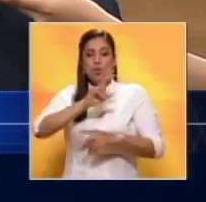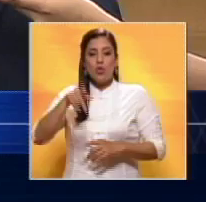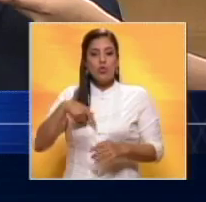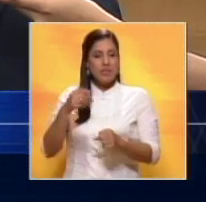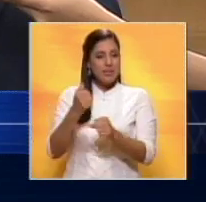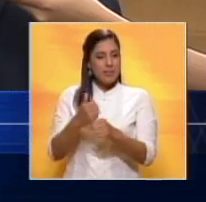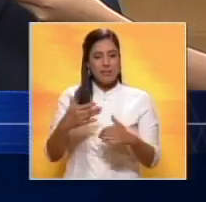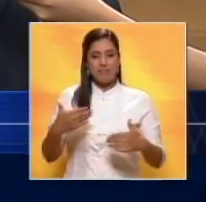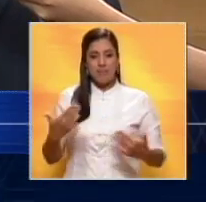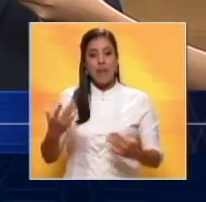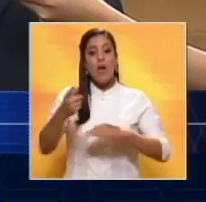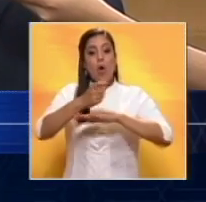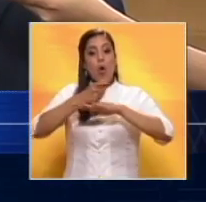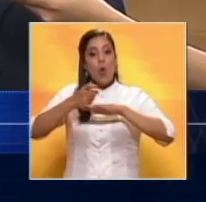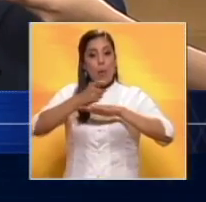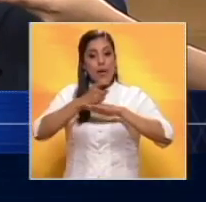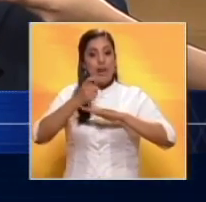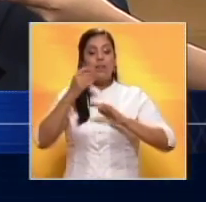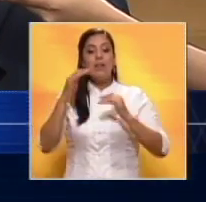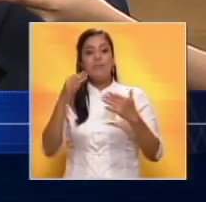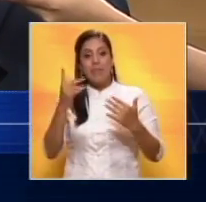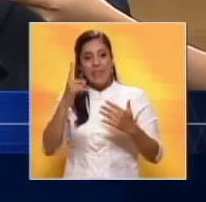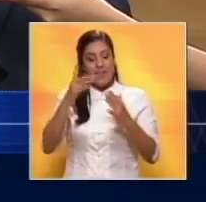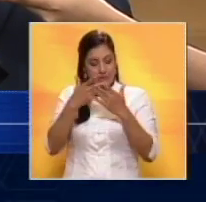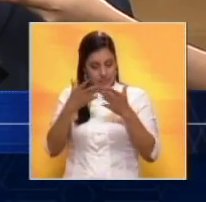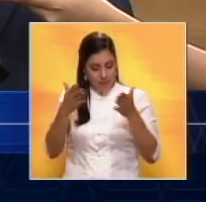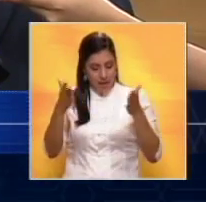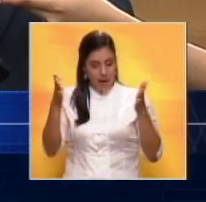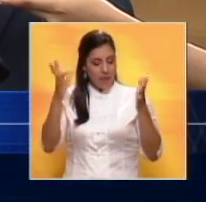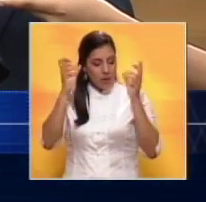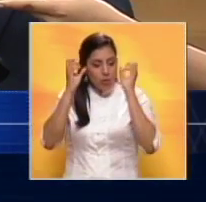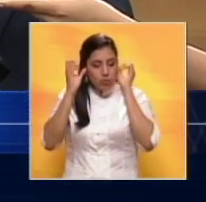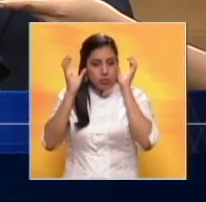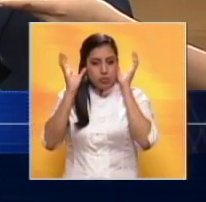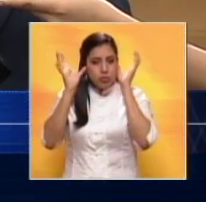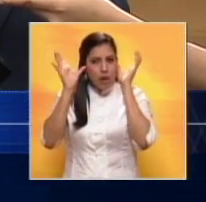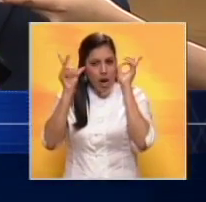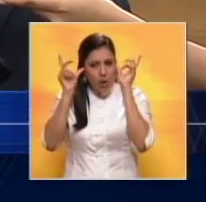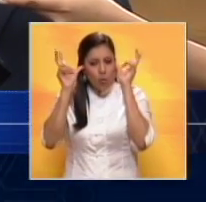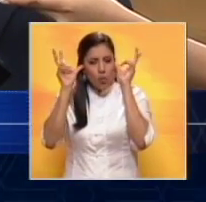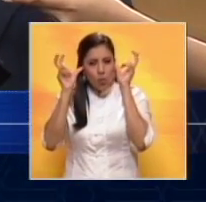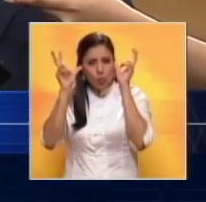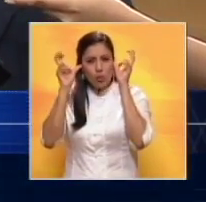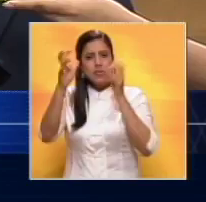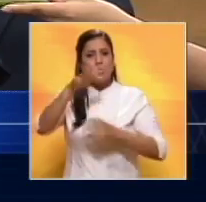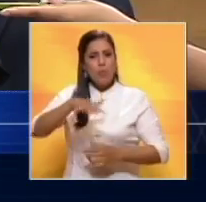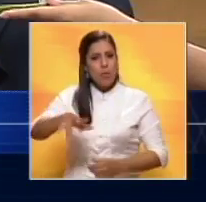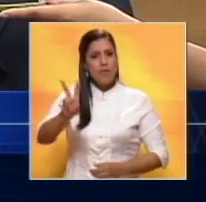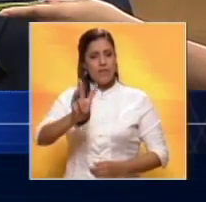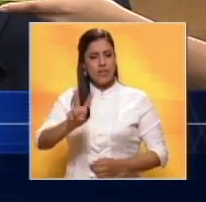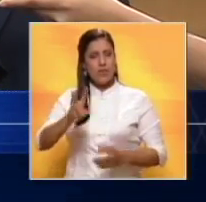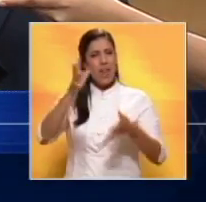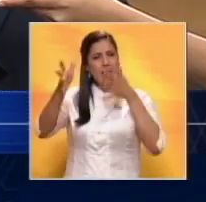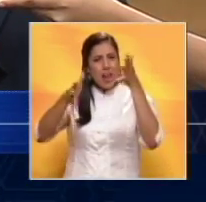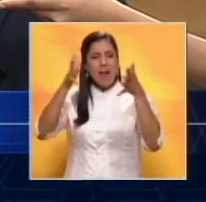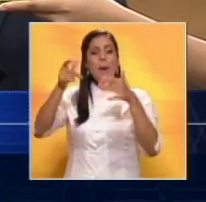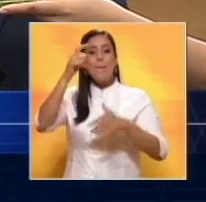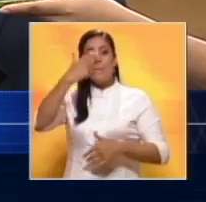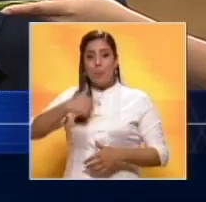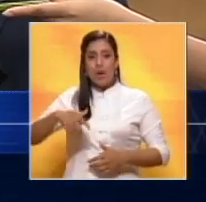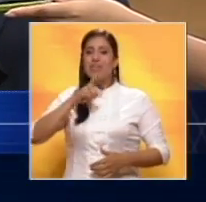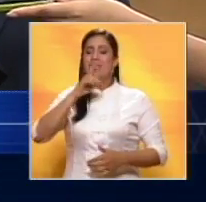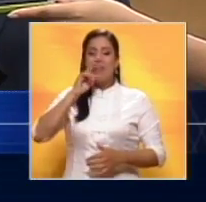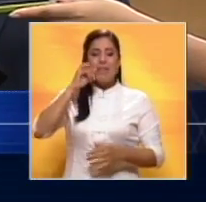nosotros esperamos es que el gobierno por lo menos abra sus oídos y que por favor escuche al pueblo venezolano, que realmente eso es